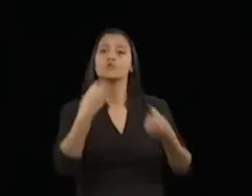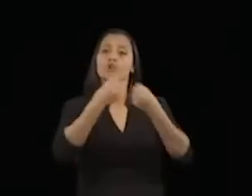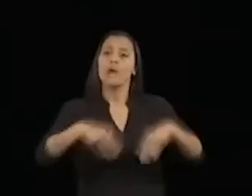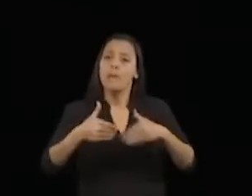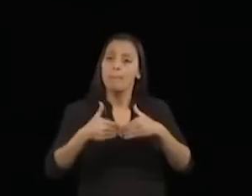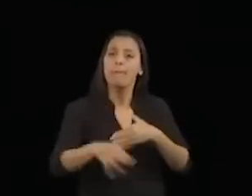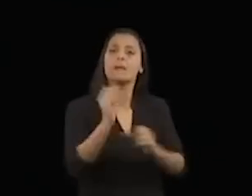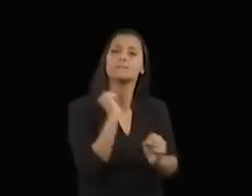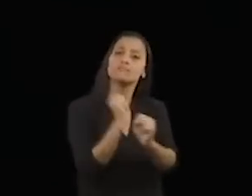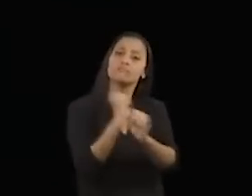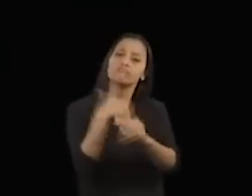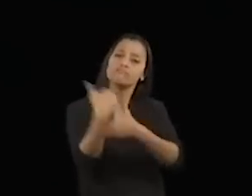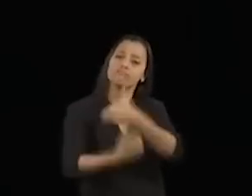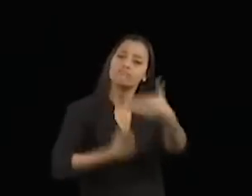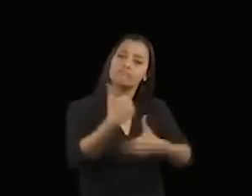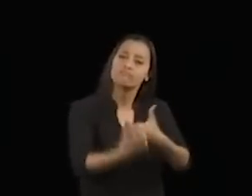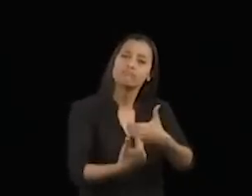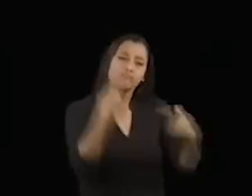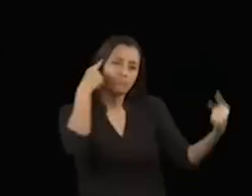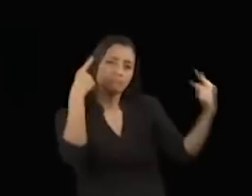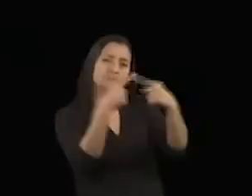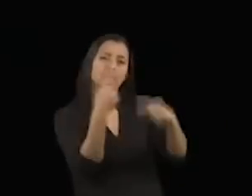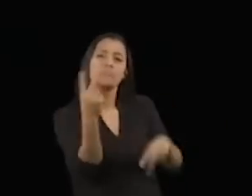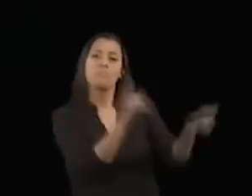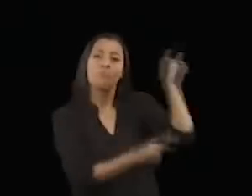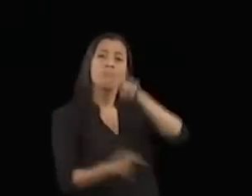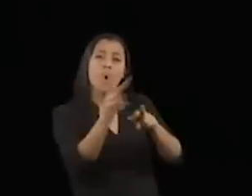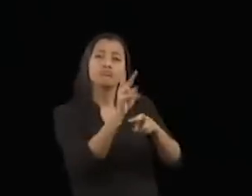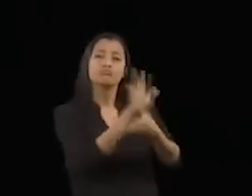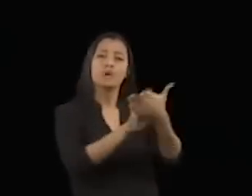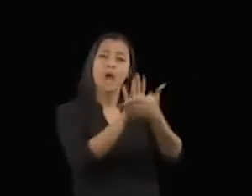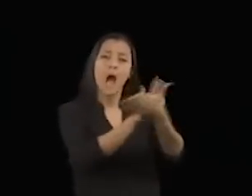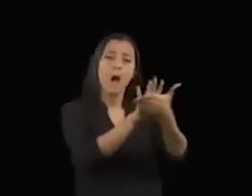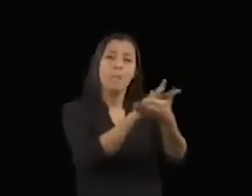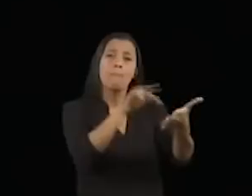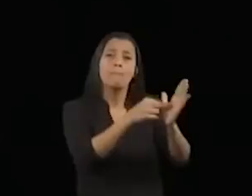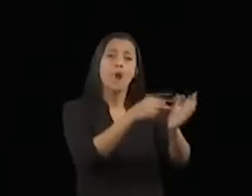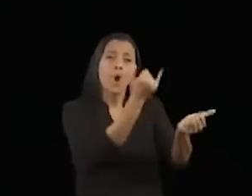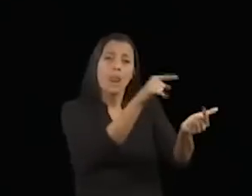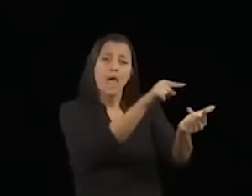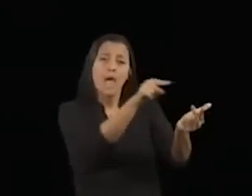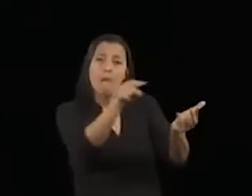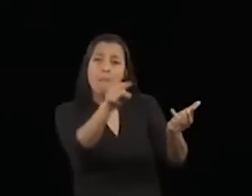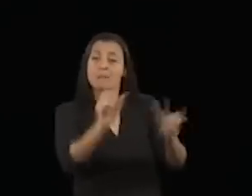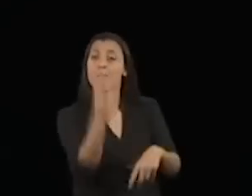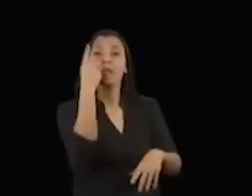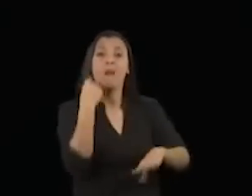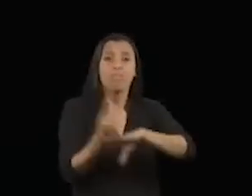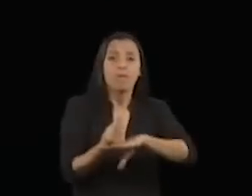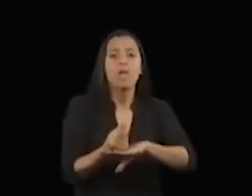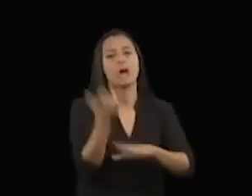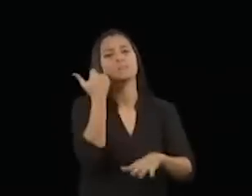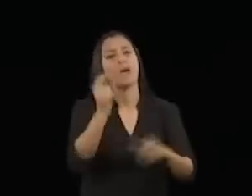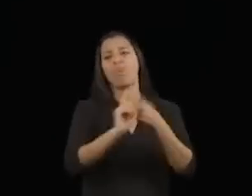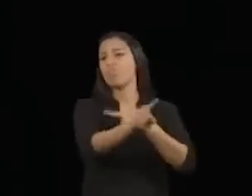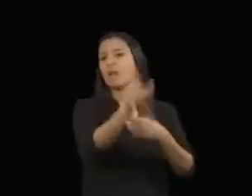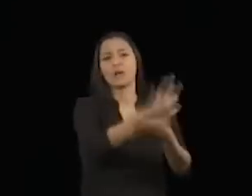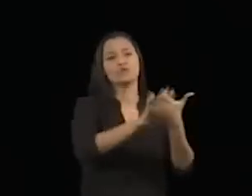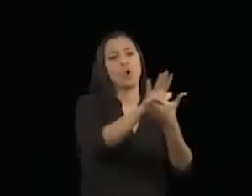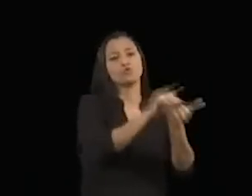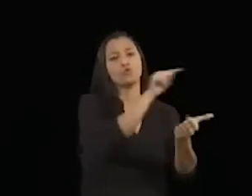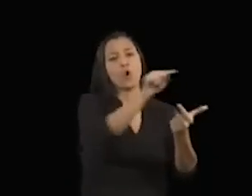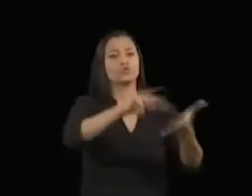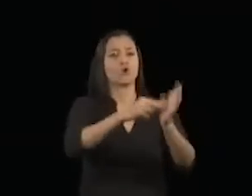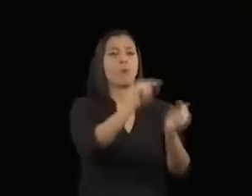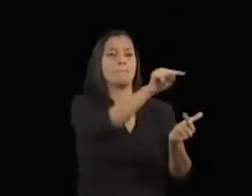trabajar en resolver los problemas de la Argentina desde el primer día. Y eso, digamos,